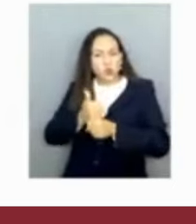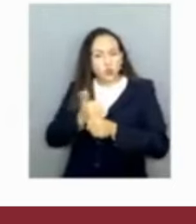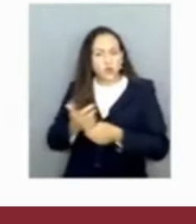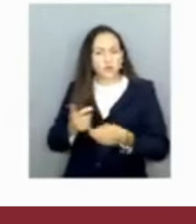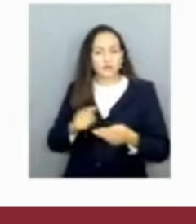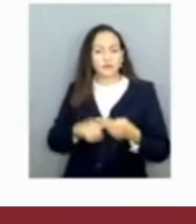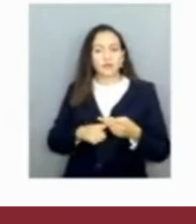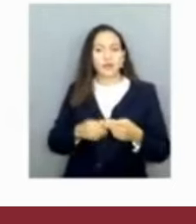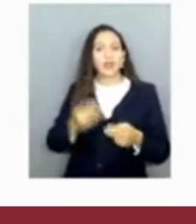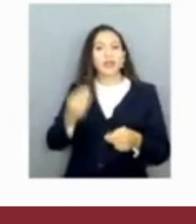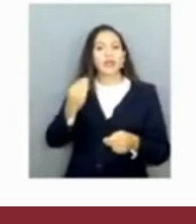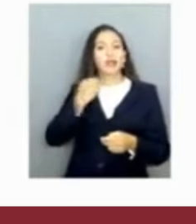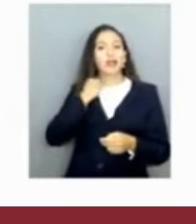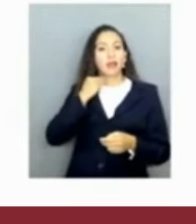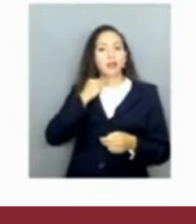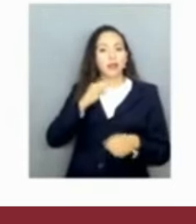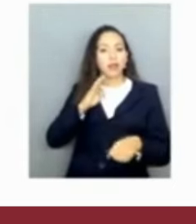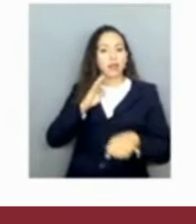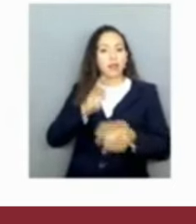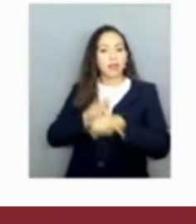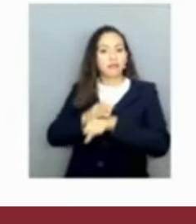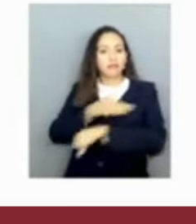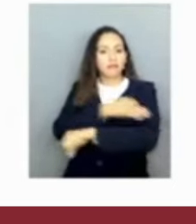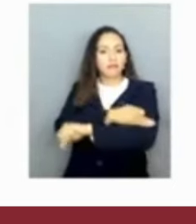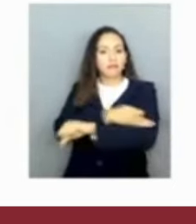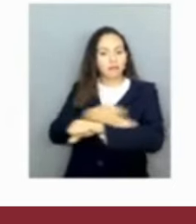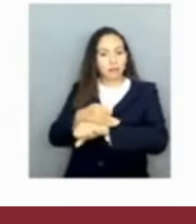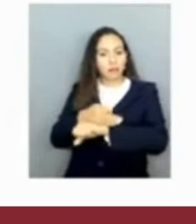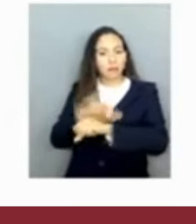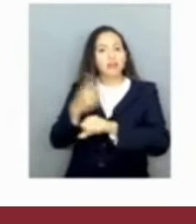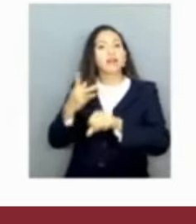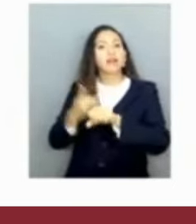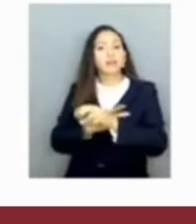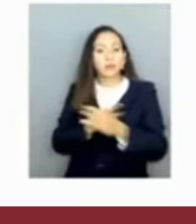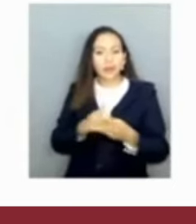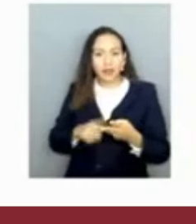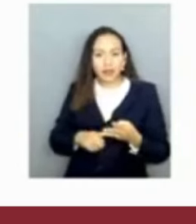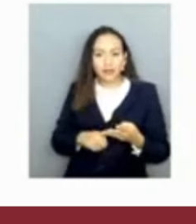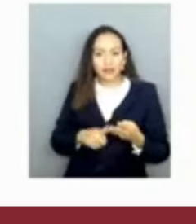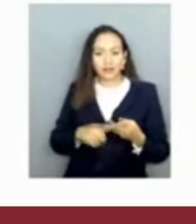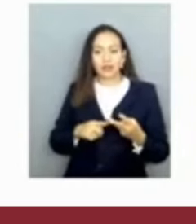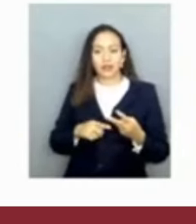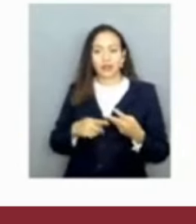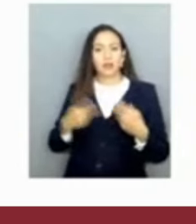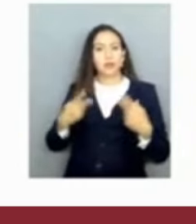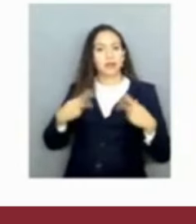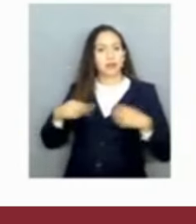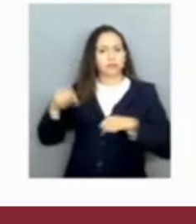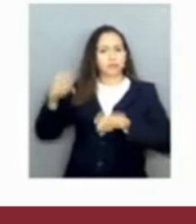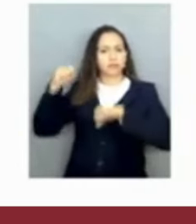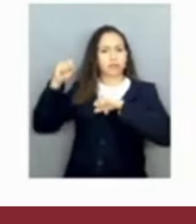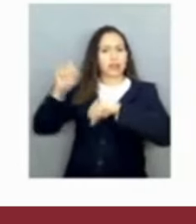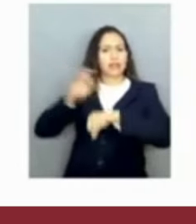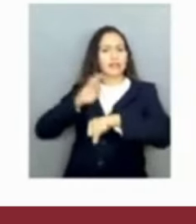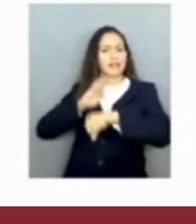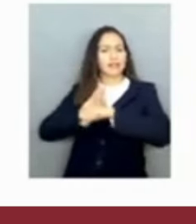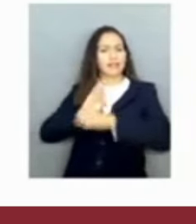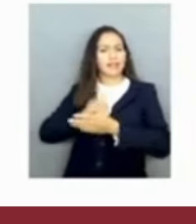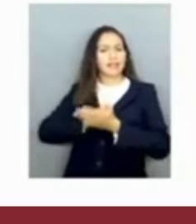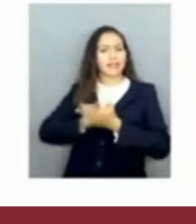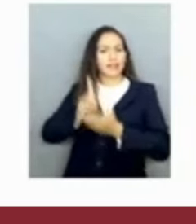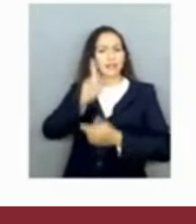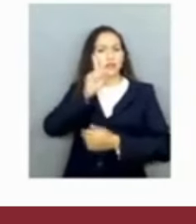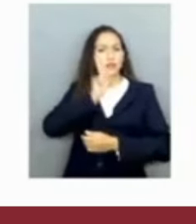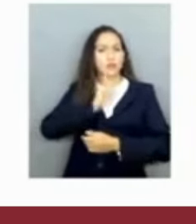muchos los ministros han comenzado sus vacaciones desde este jueves 11 de julio y se extenderán hasta el jueves primero de